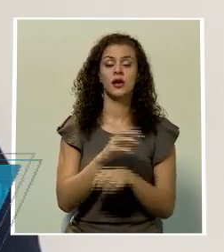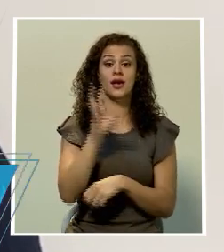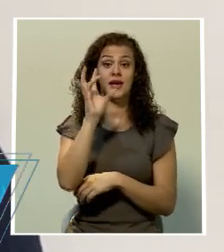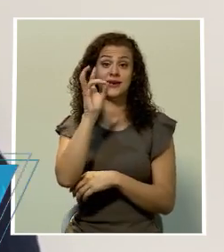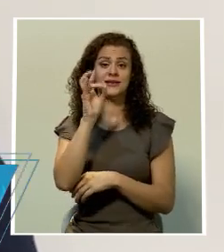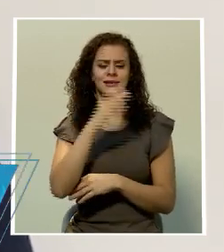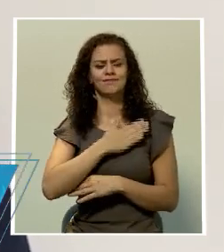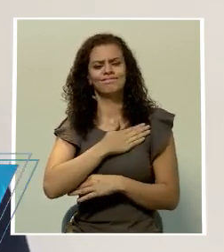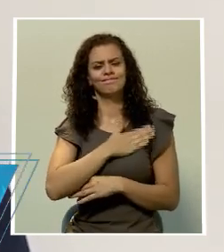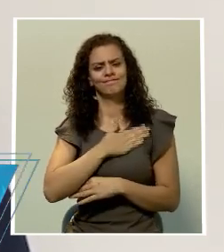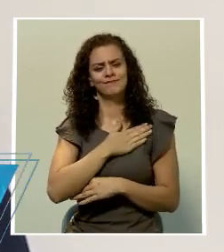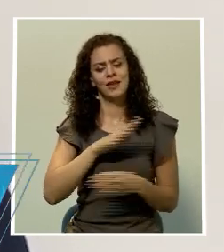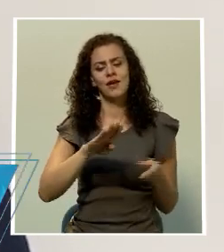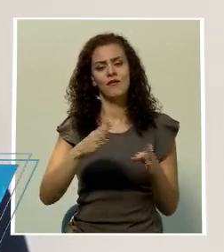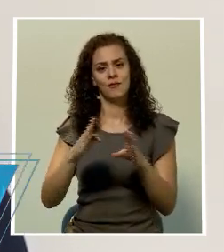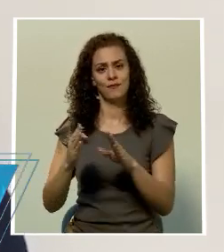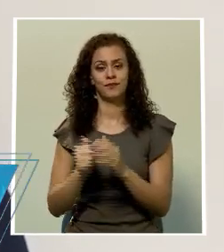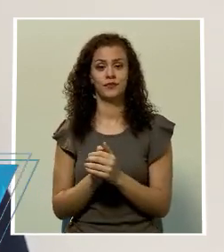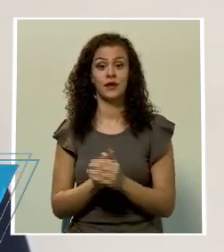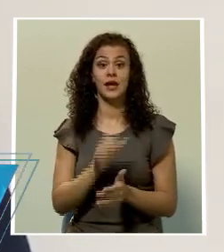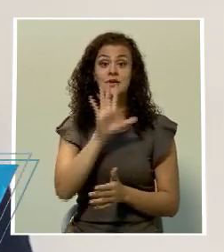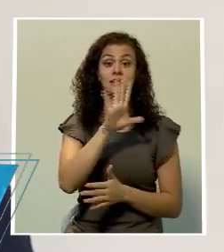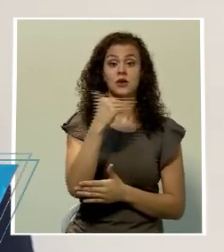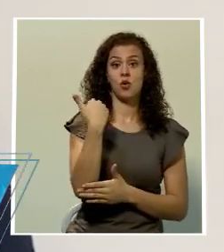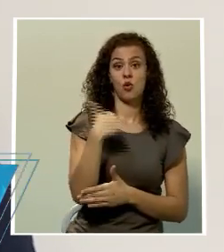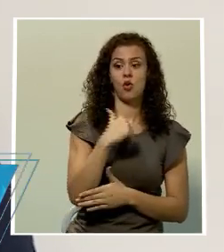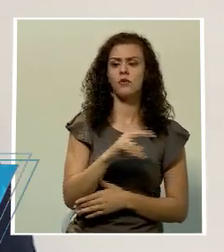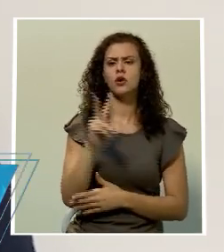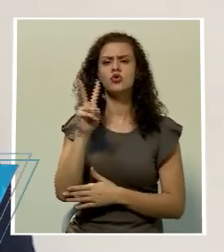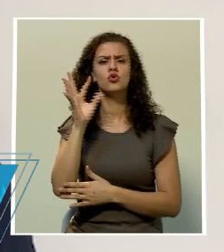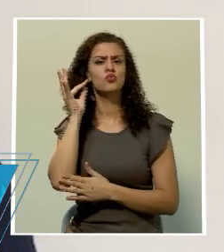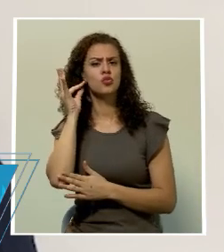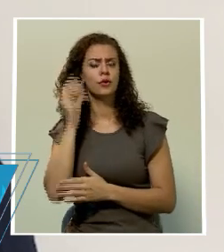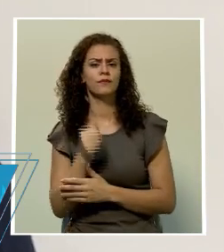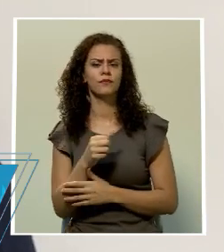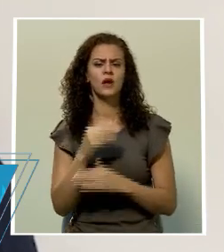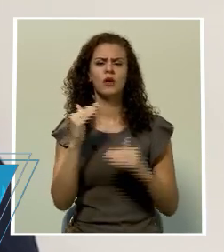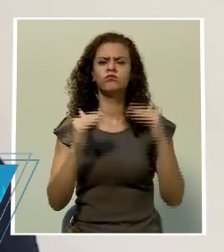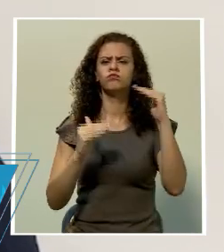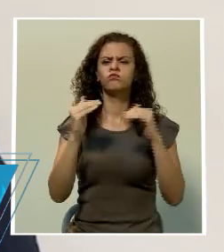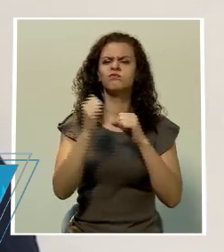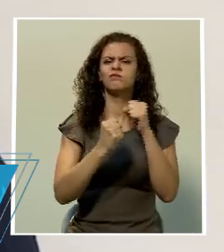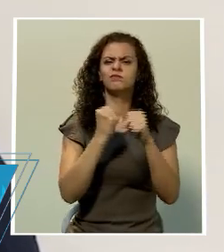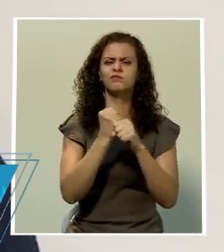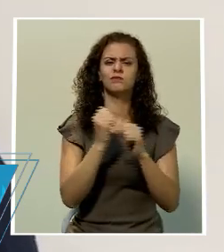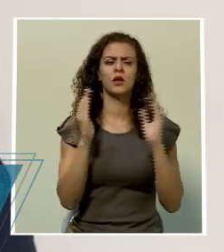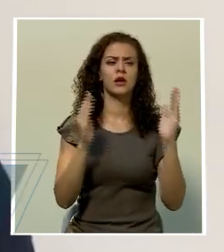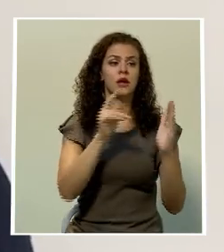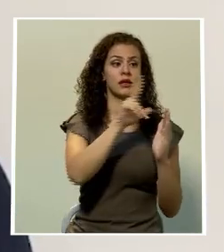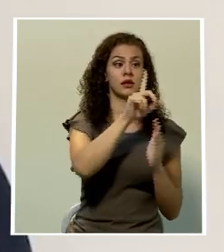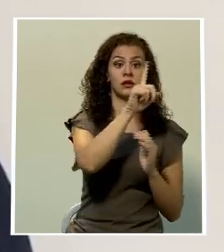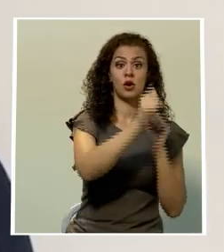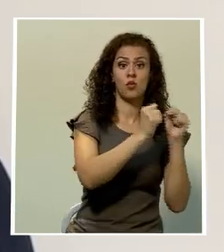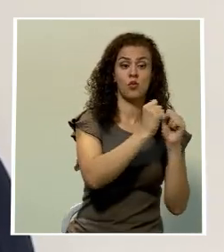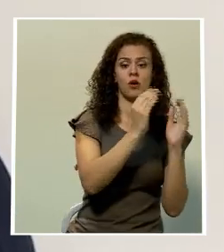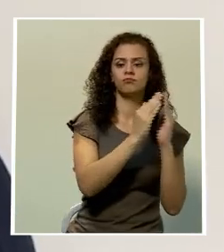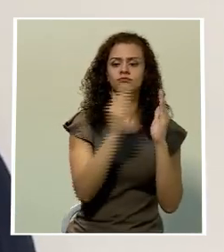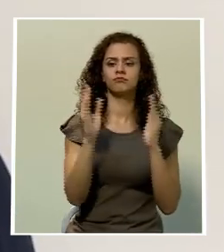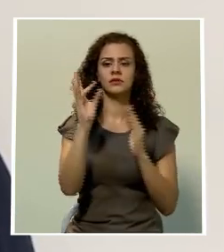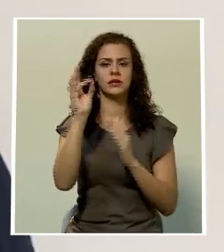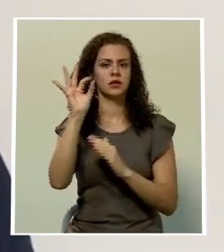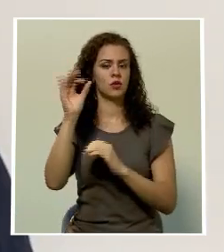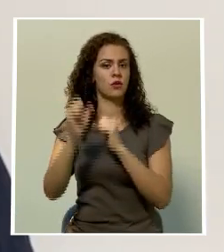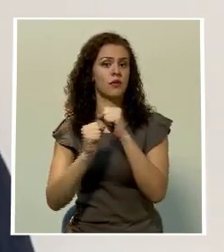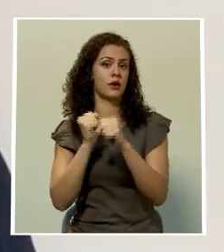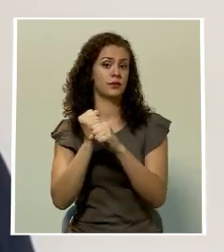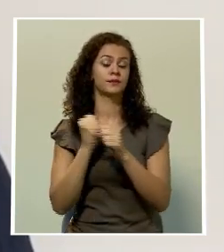de 7 lamentables fallecimientos, 5 hombres y 2 mujeres, con un rango de edad que va de los 31 a los